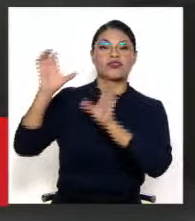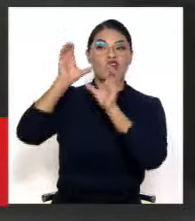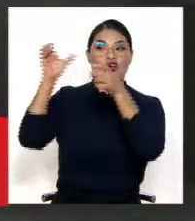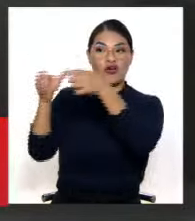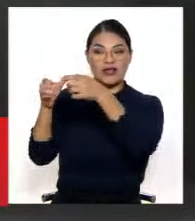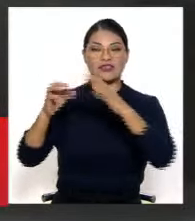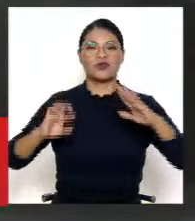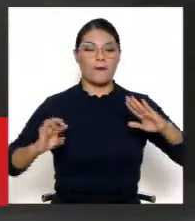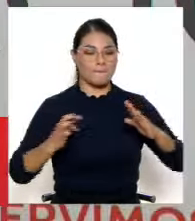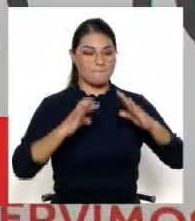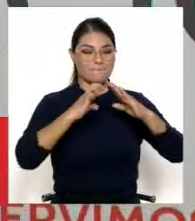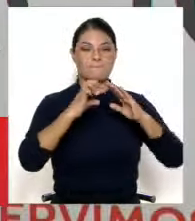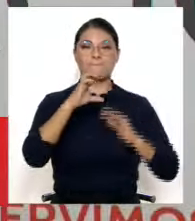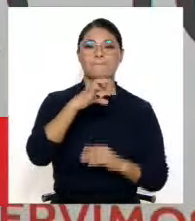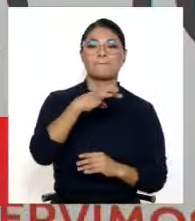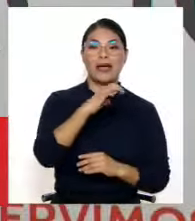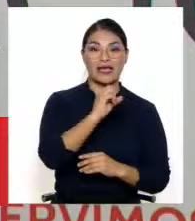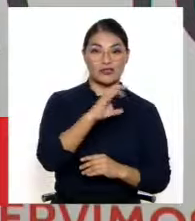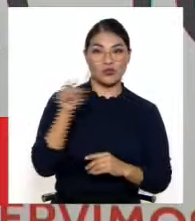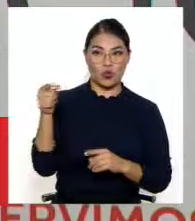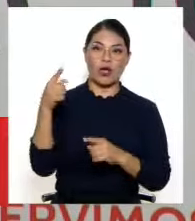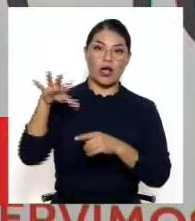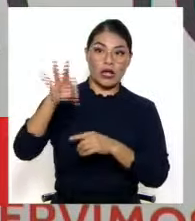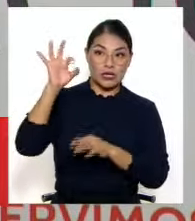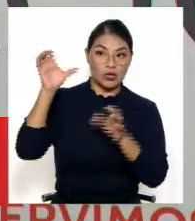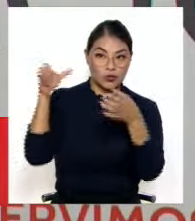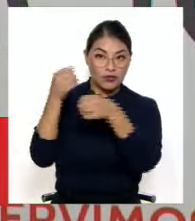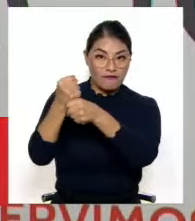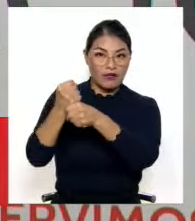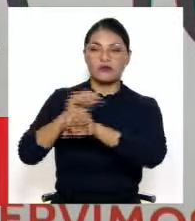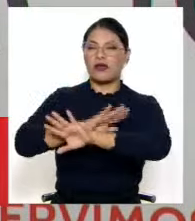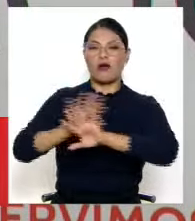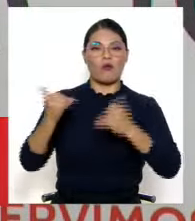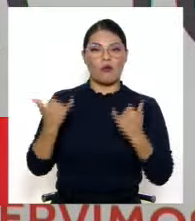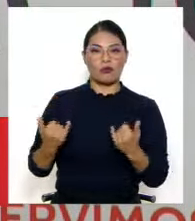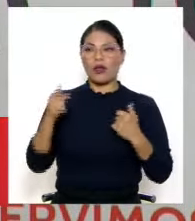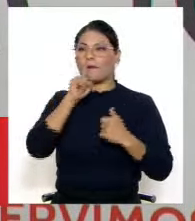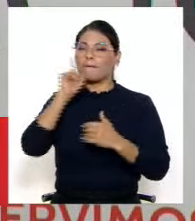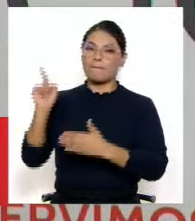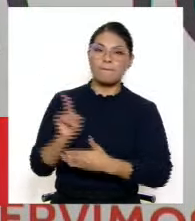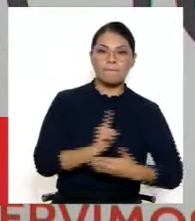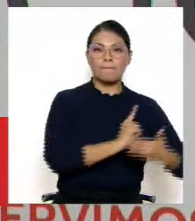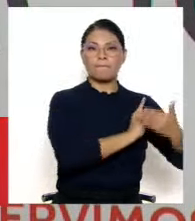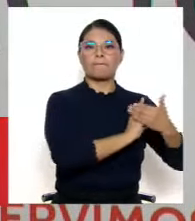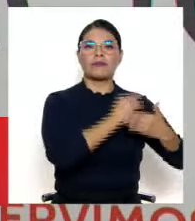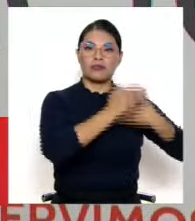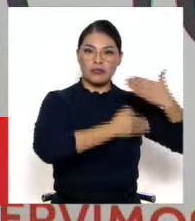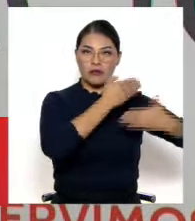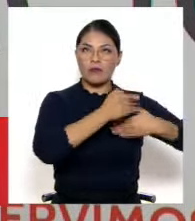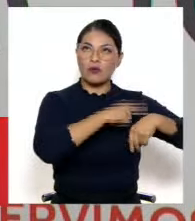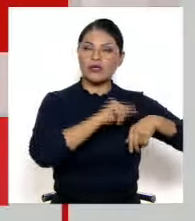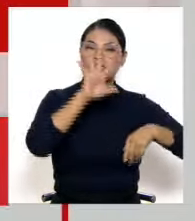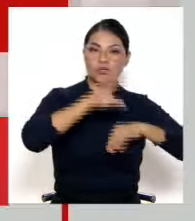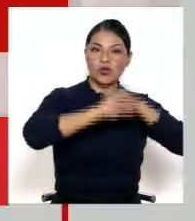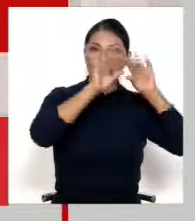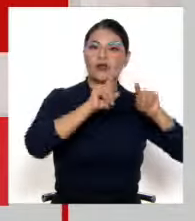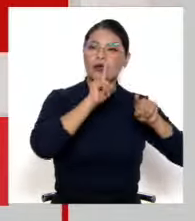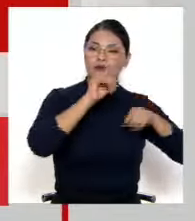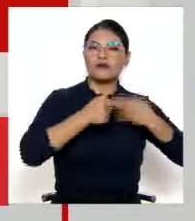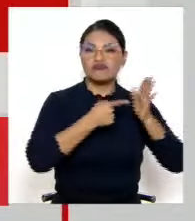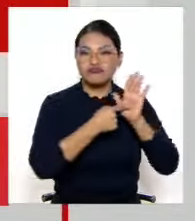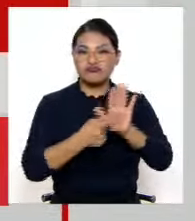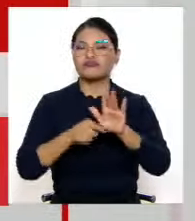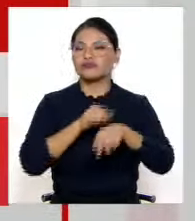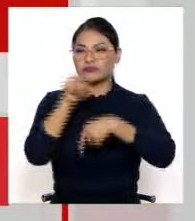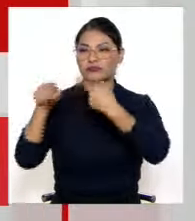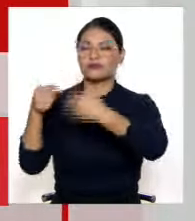de Alianza para el progreso el Entonces congresista se ocultó de las autoridades y apareció después de 5 días se